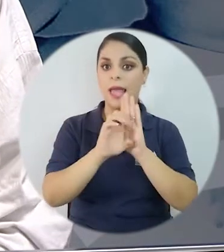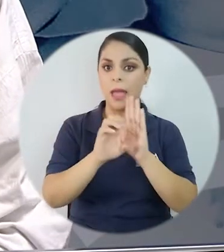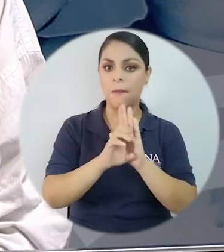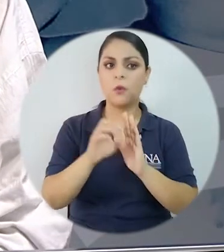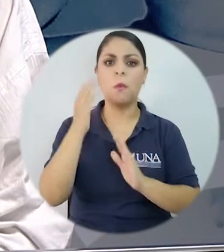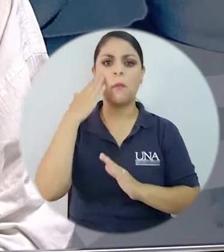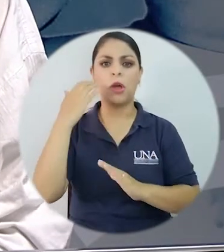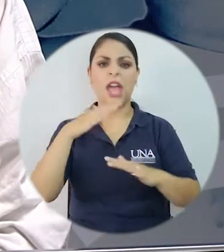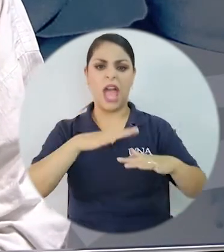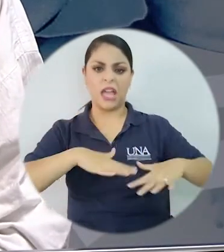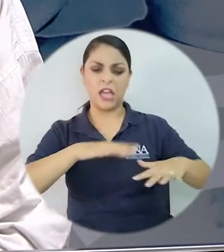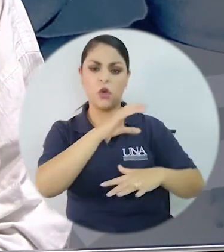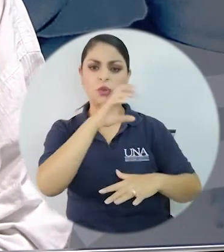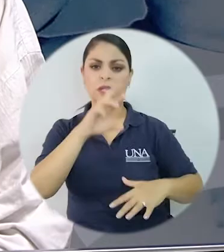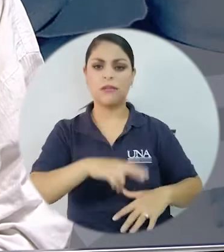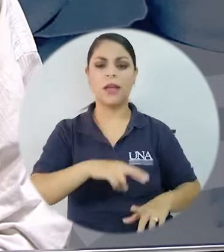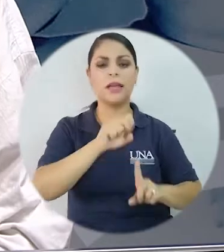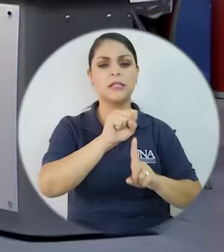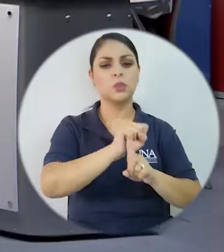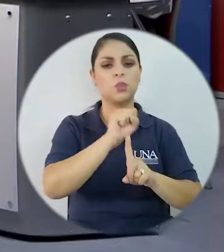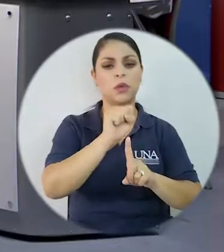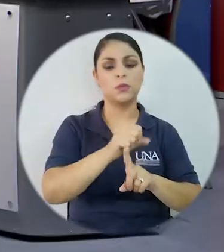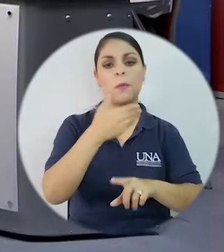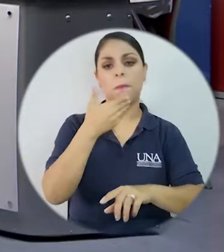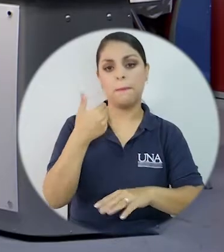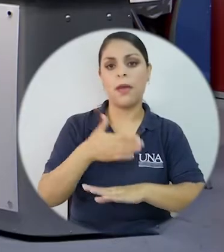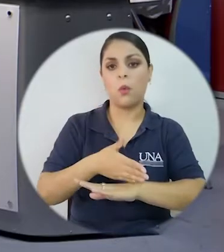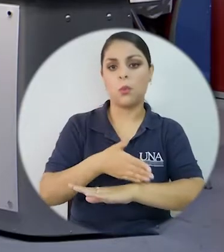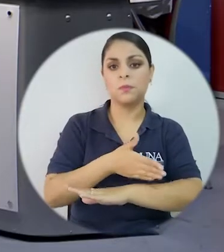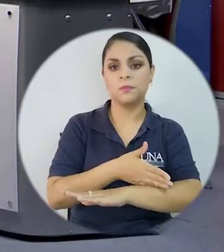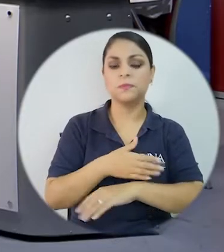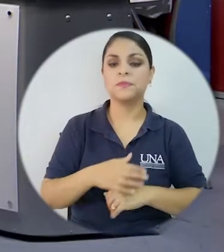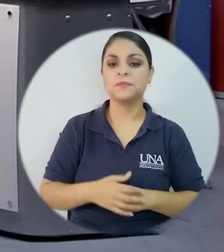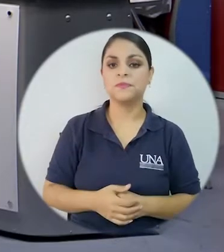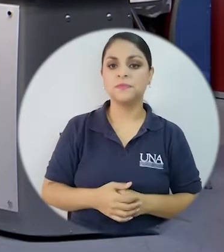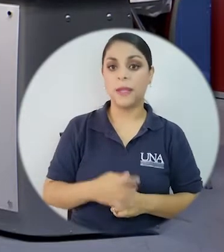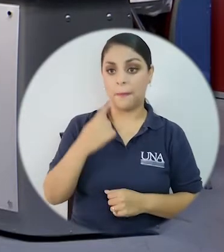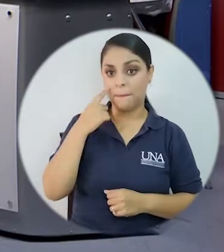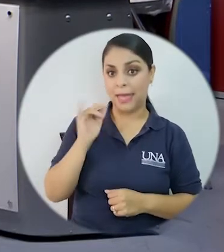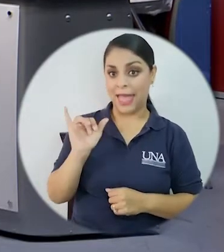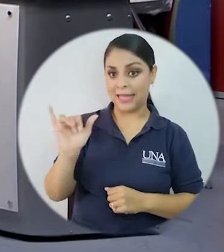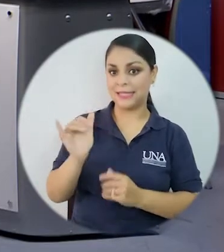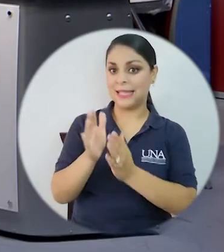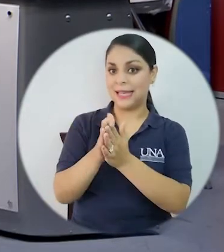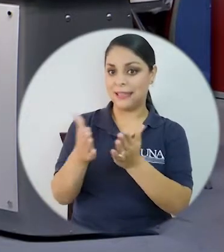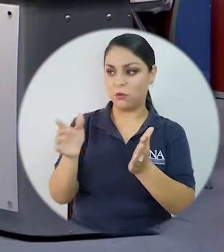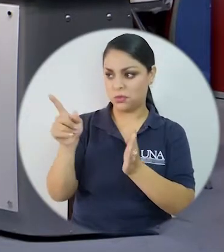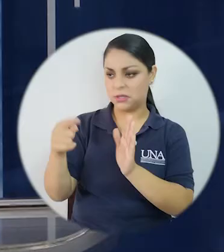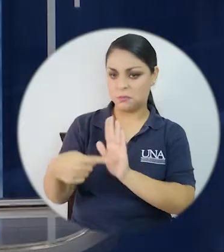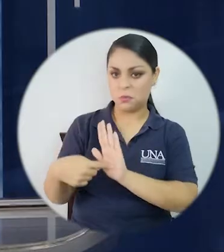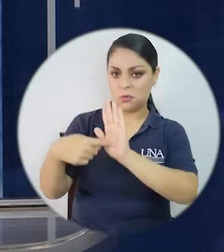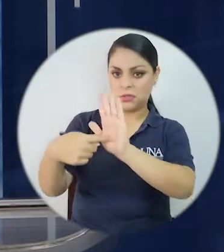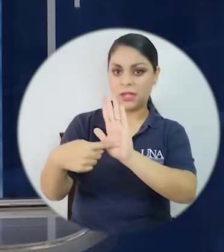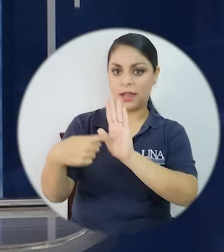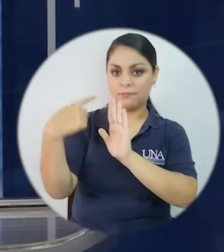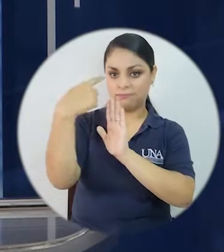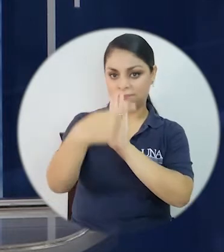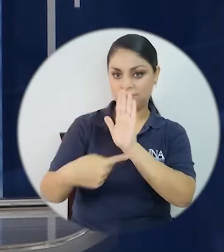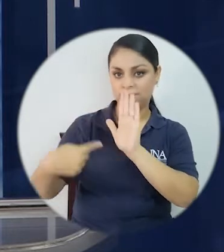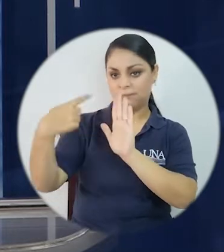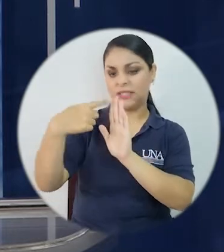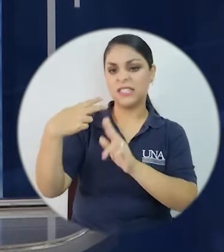tuvimos una situación mucho mejor. Sí, en este libro que usted tiene ahí, que tal vez nos lo puede mostrar brevemente la